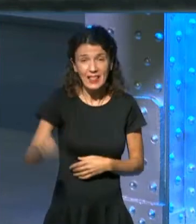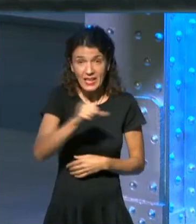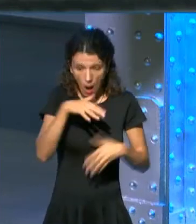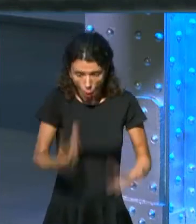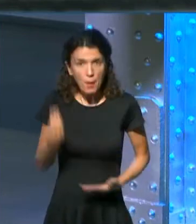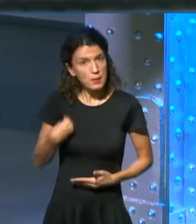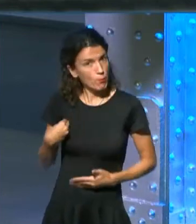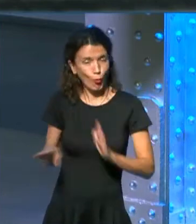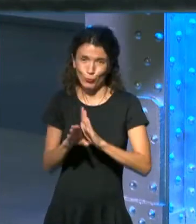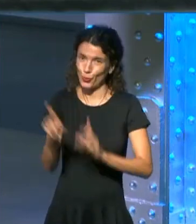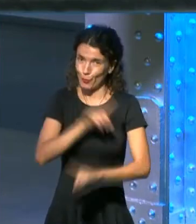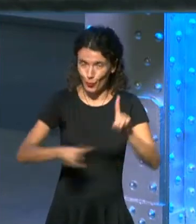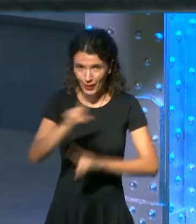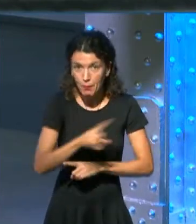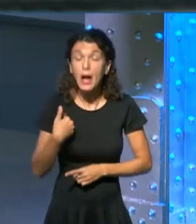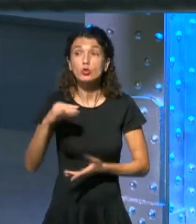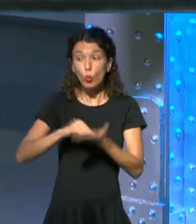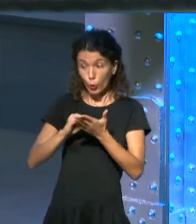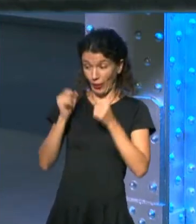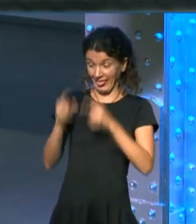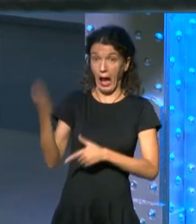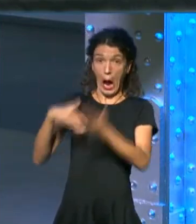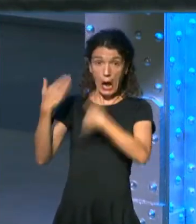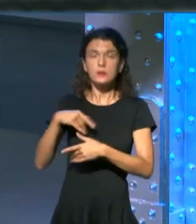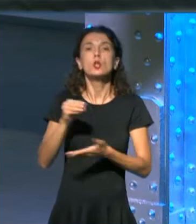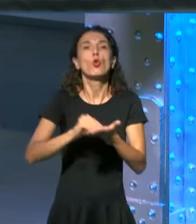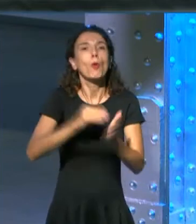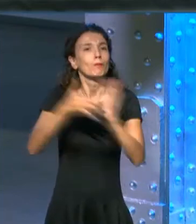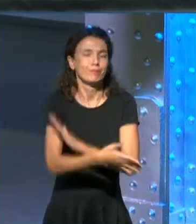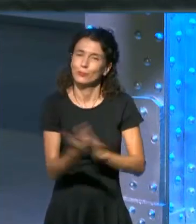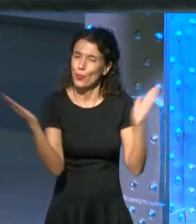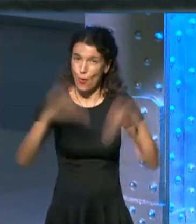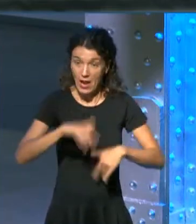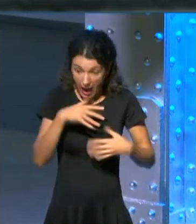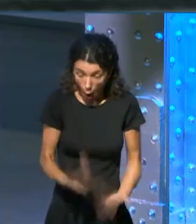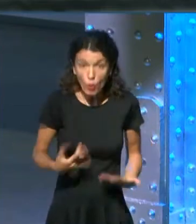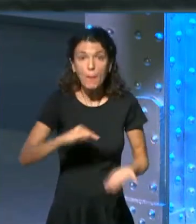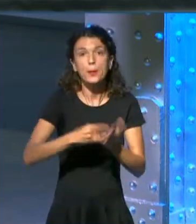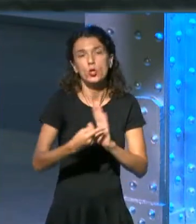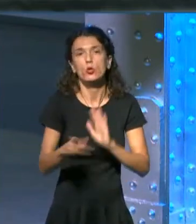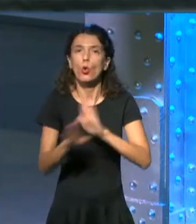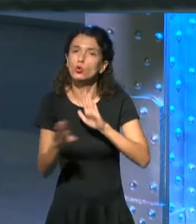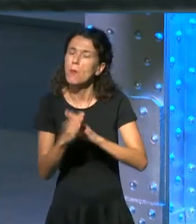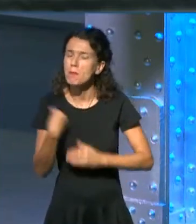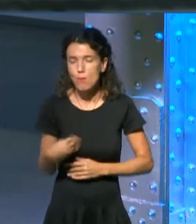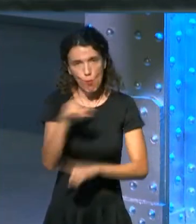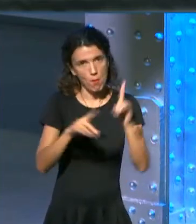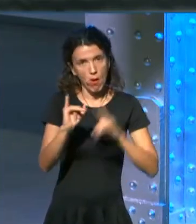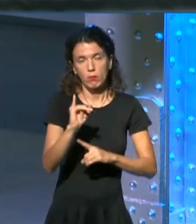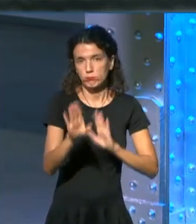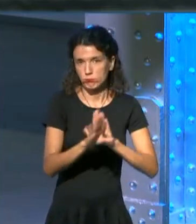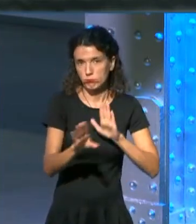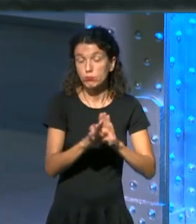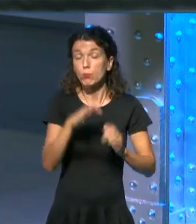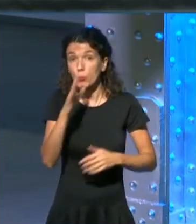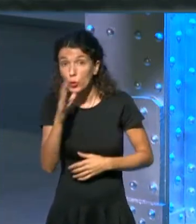en día. Aquellas soluciones que se buscaron entonces no han sido soluciones definitivas. Hoy en día los proyectos siguen teniendo los mismos males. Por